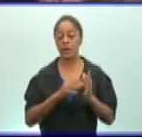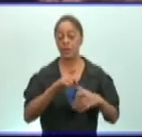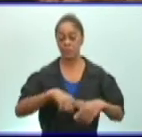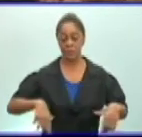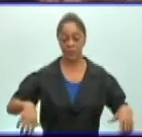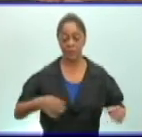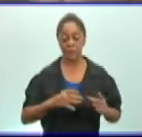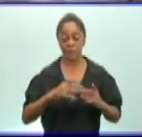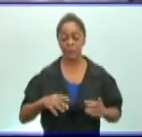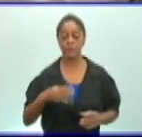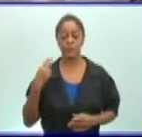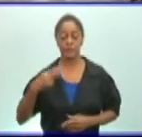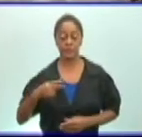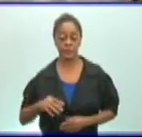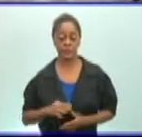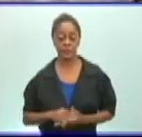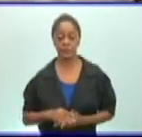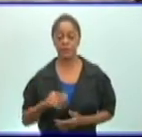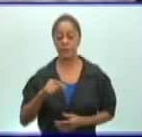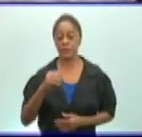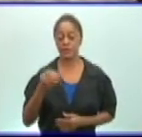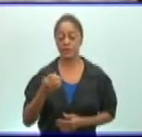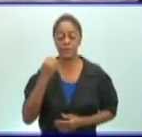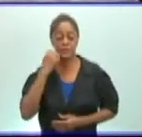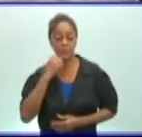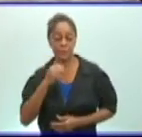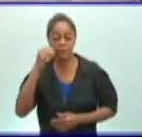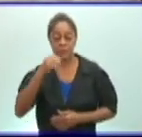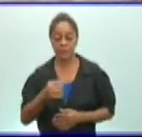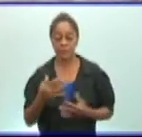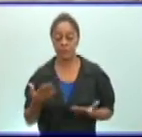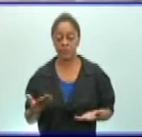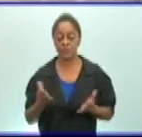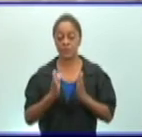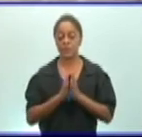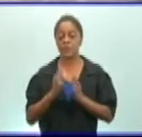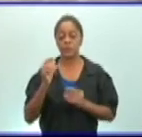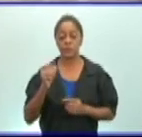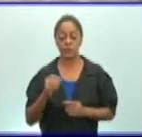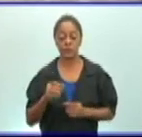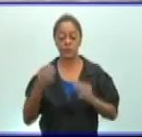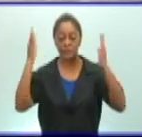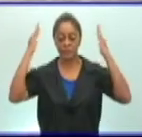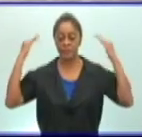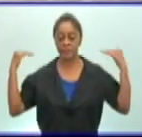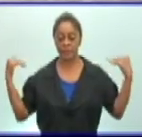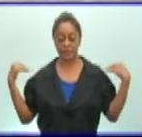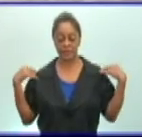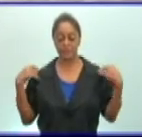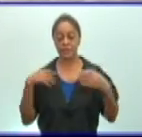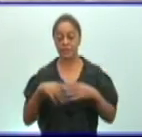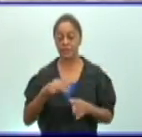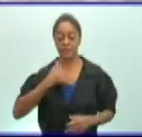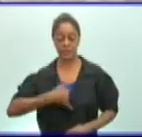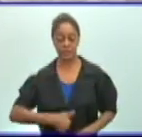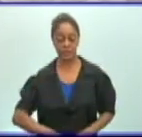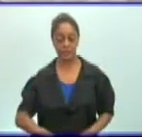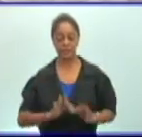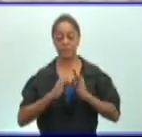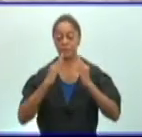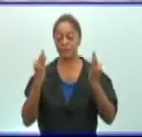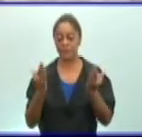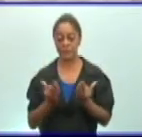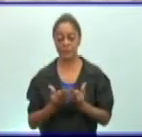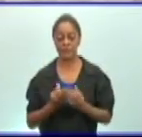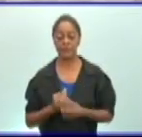y virtudes humanas. La característica más acentuada es cómo estos dioses se casaban entre ellos y tenían hijos, construían familias